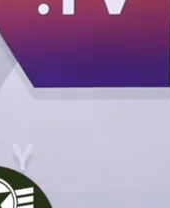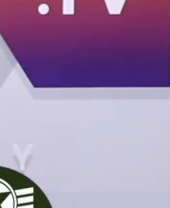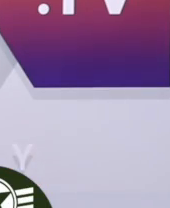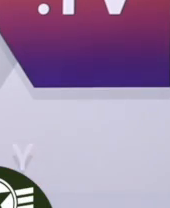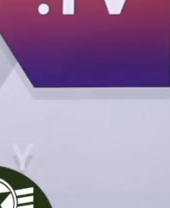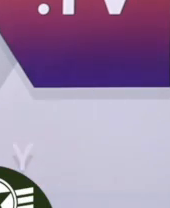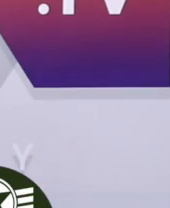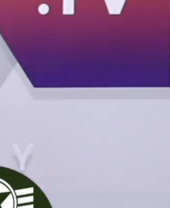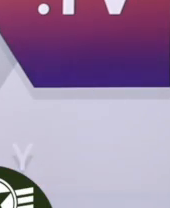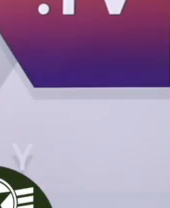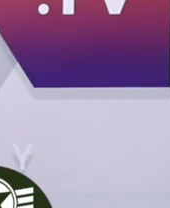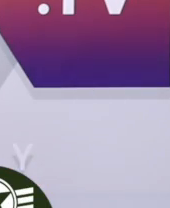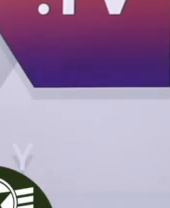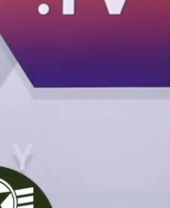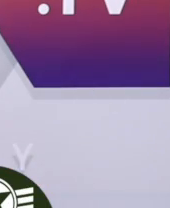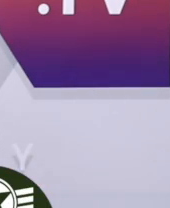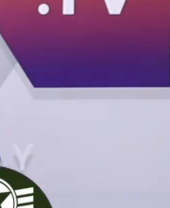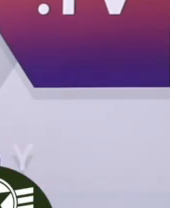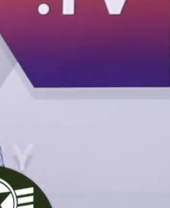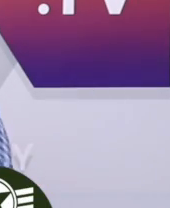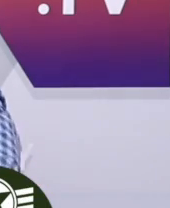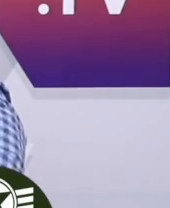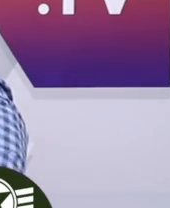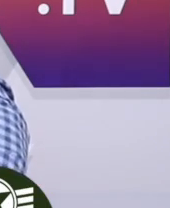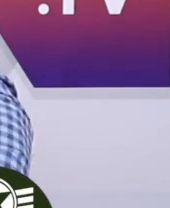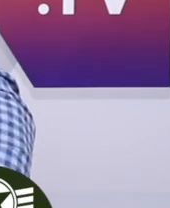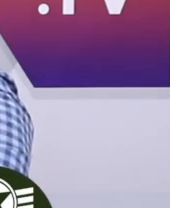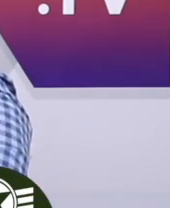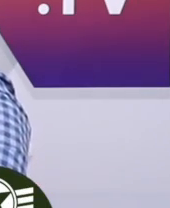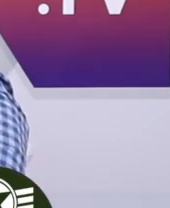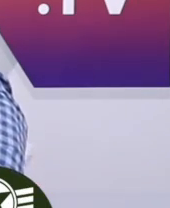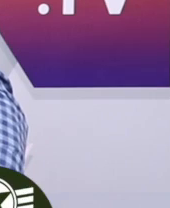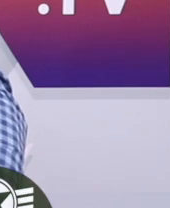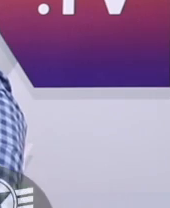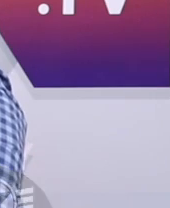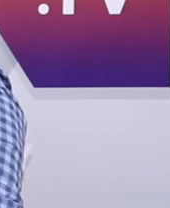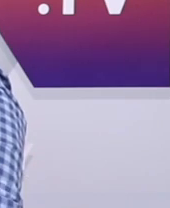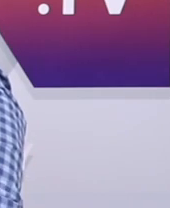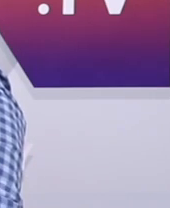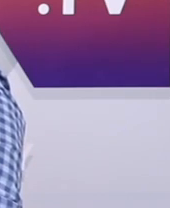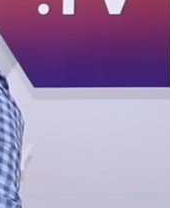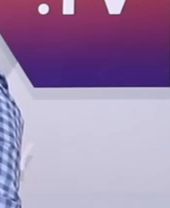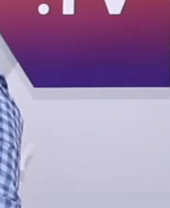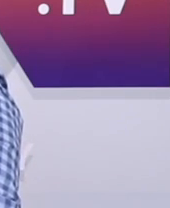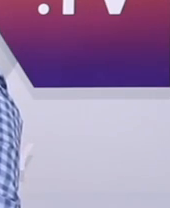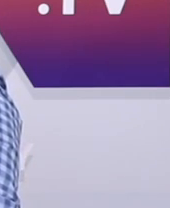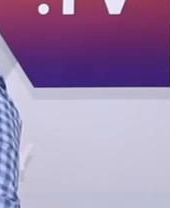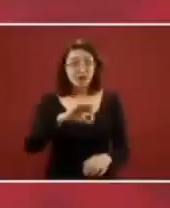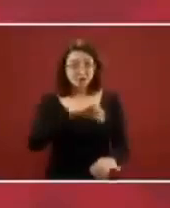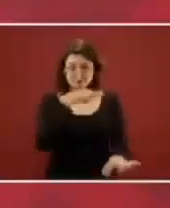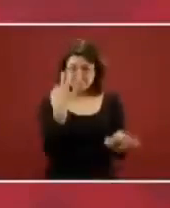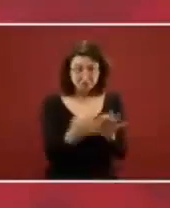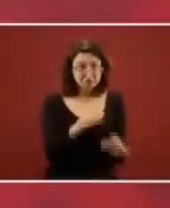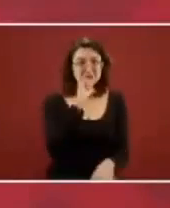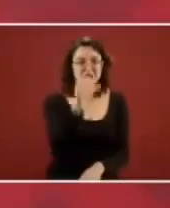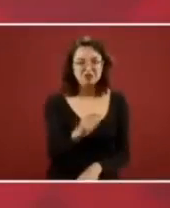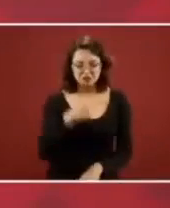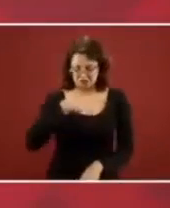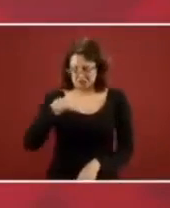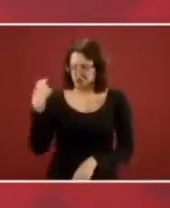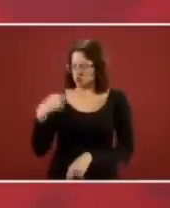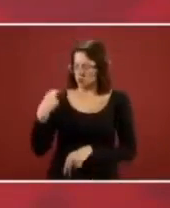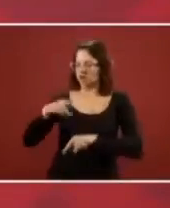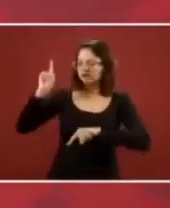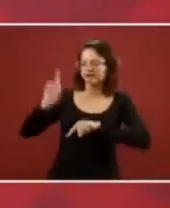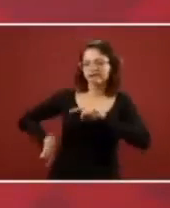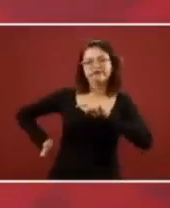aeropuerto de Santa Lucía para resolver la saturación del actual aeropuerto de la Ciudad de México, por lo que ya se trabaja en rehabilitar el aeropuerto internacional de